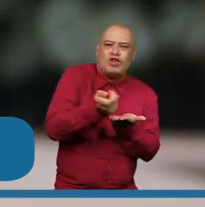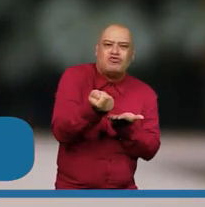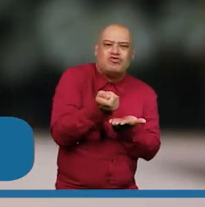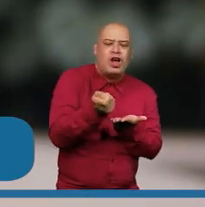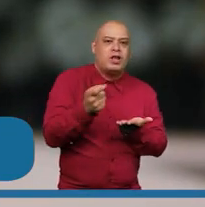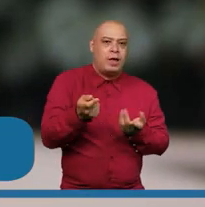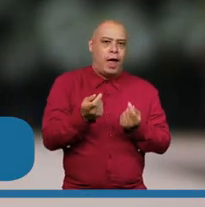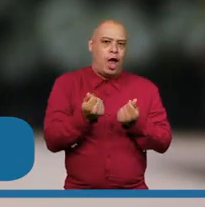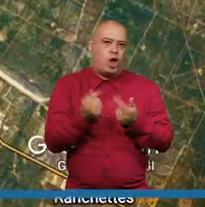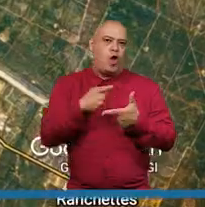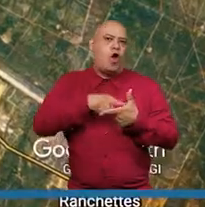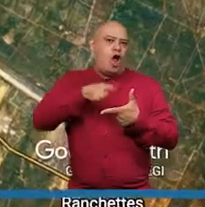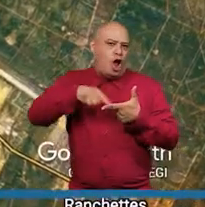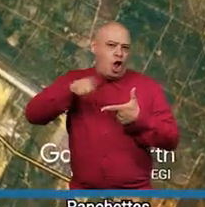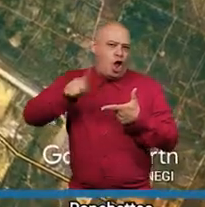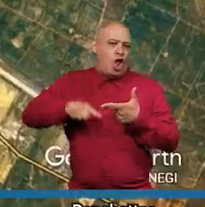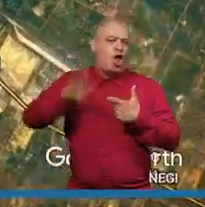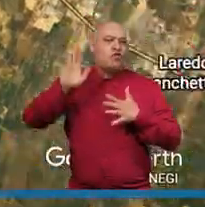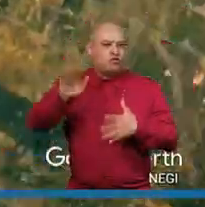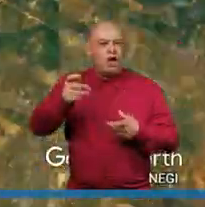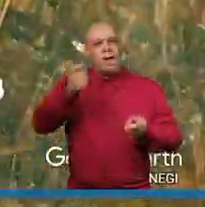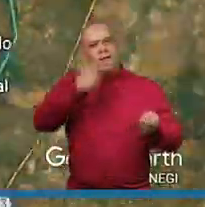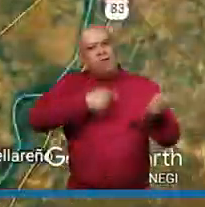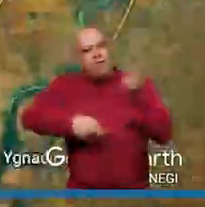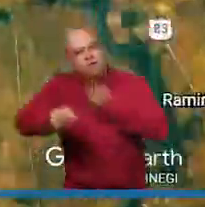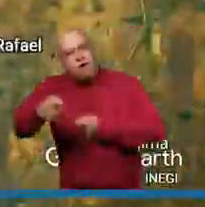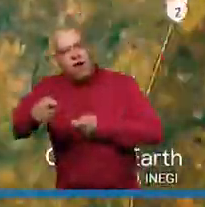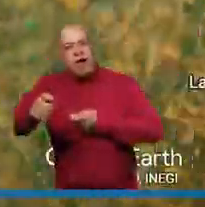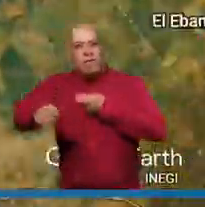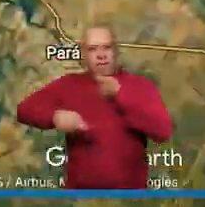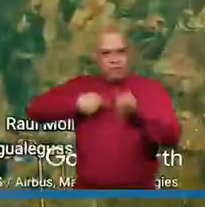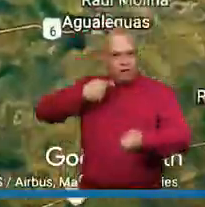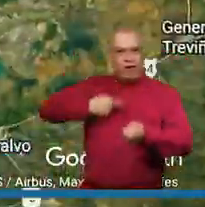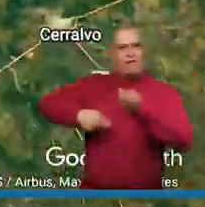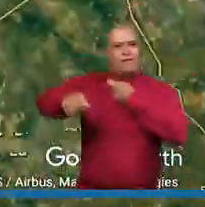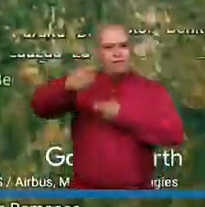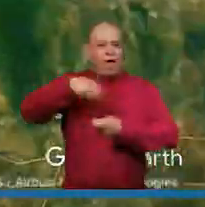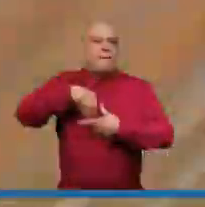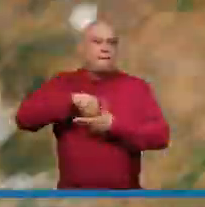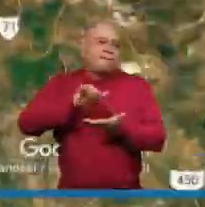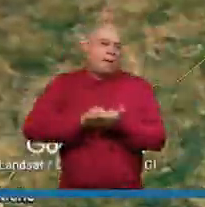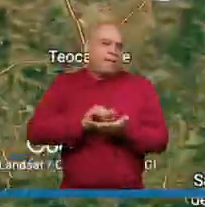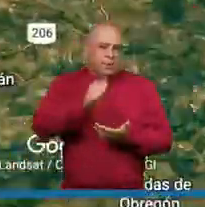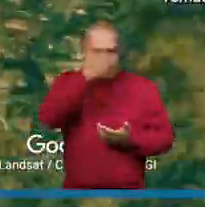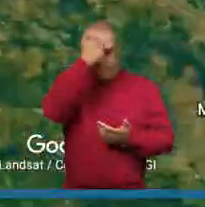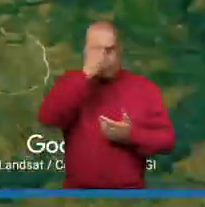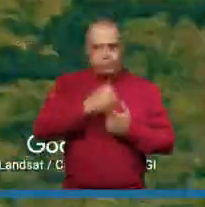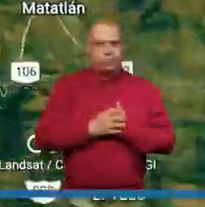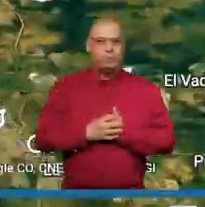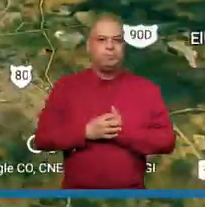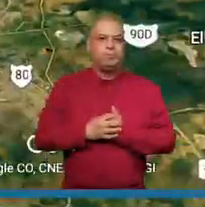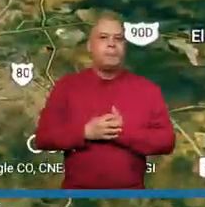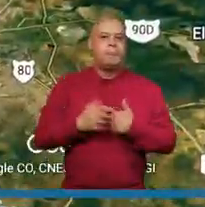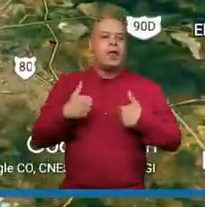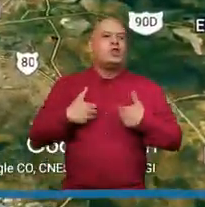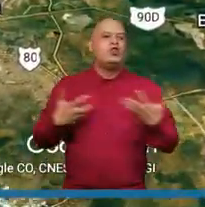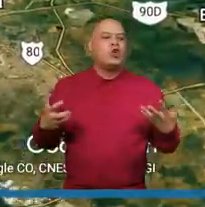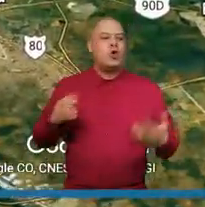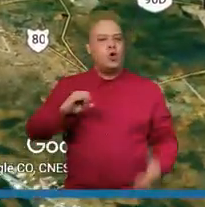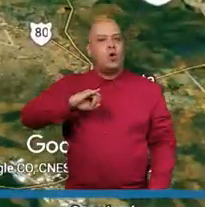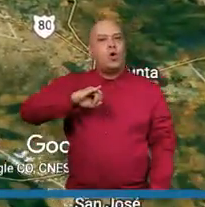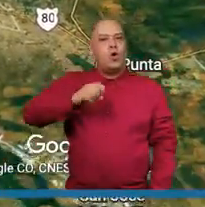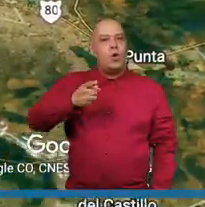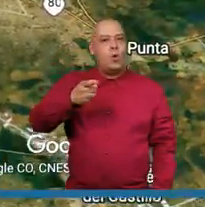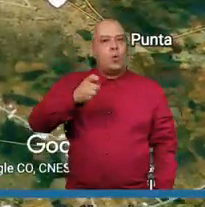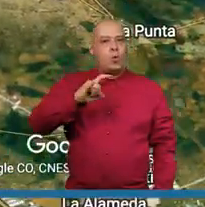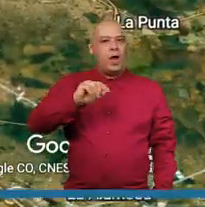tema económico de importación y exportación, tema mundial de mercancías. Yo vengo de Guadalajara,